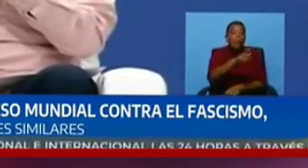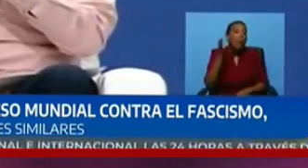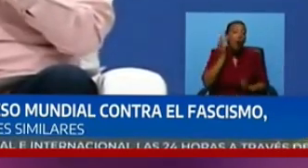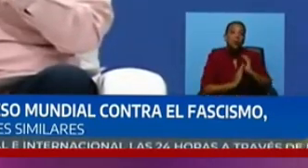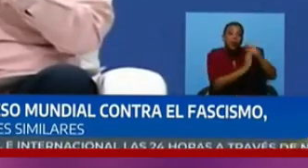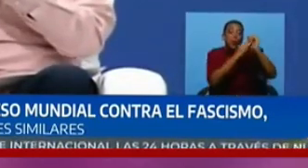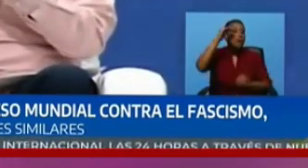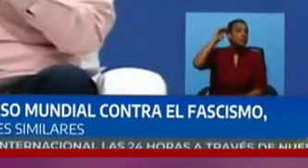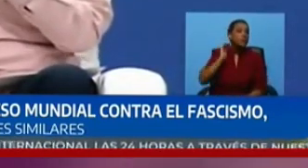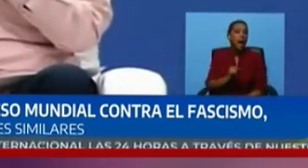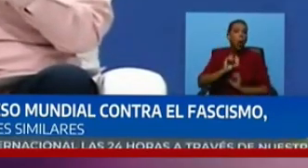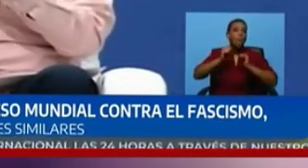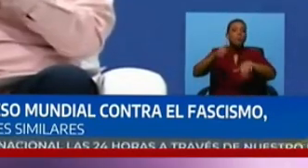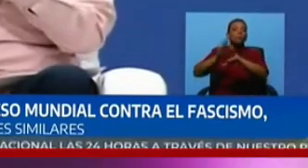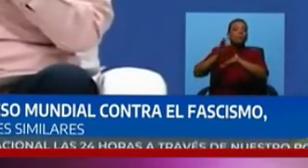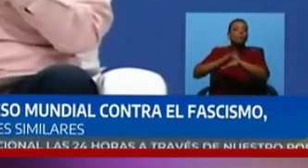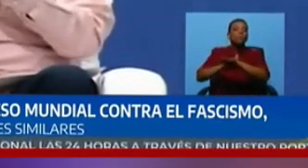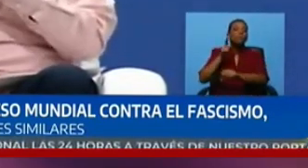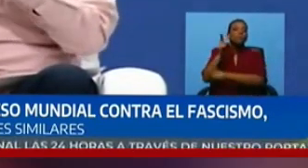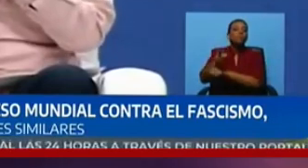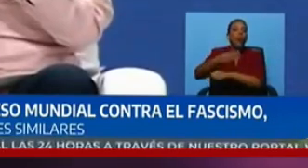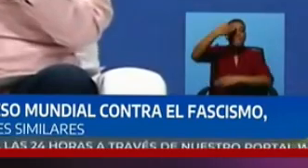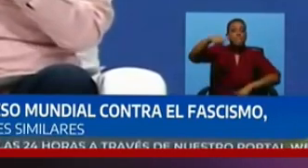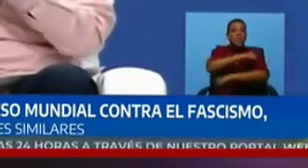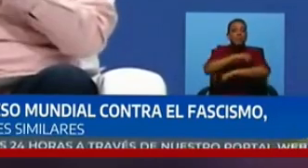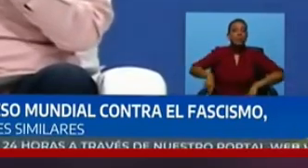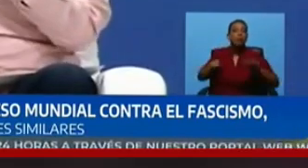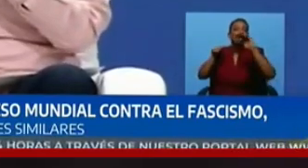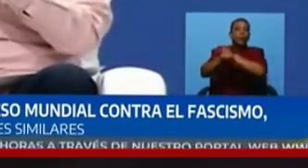decir, progresista supuestamente. Es decir,